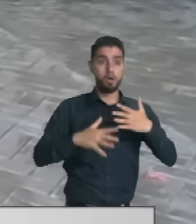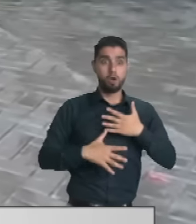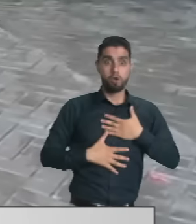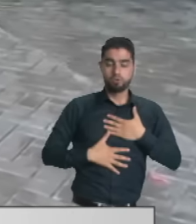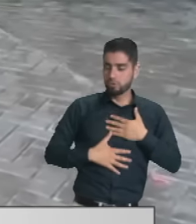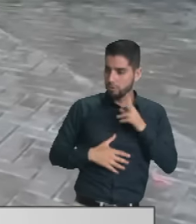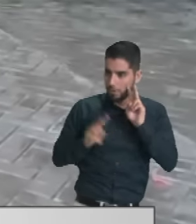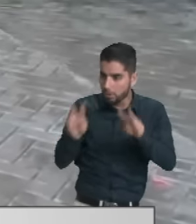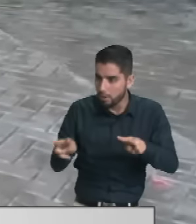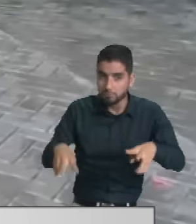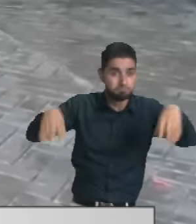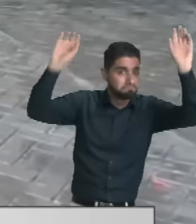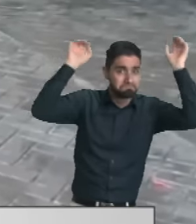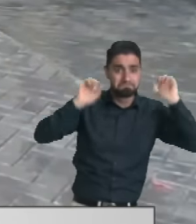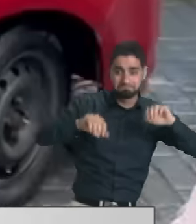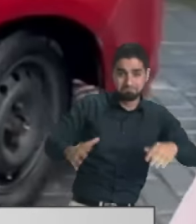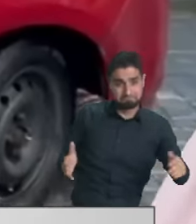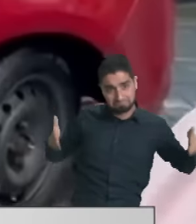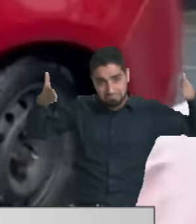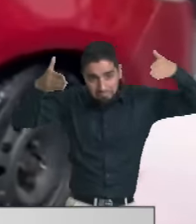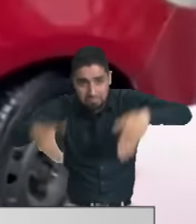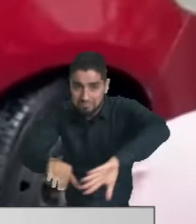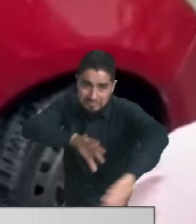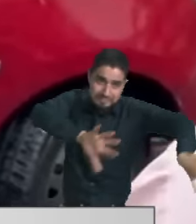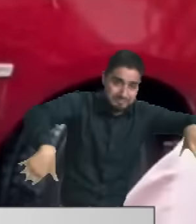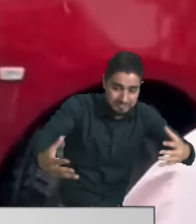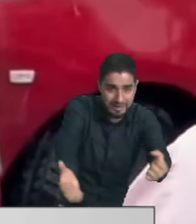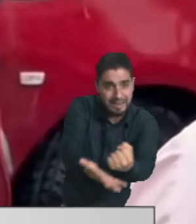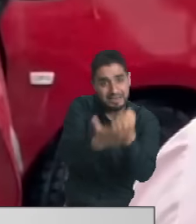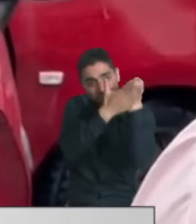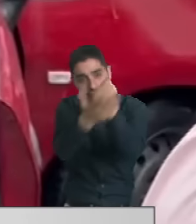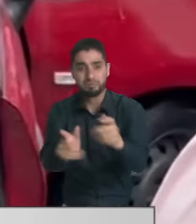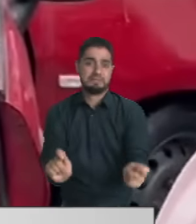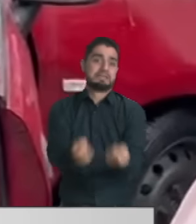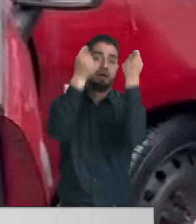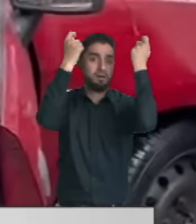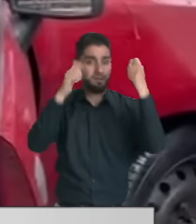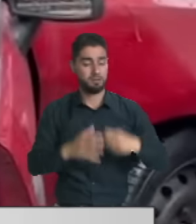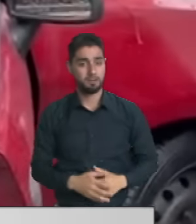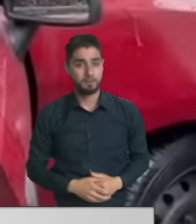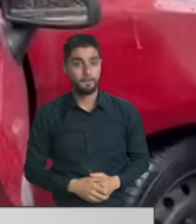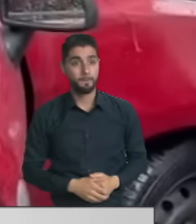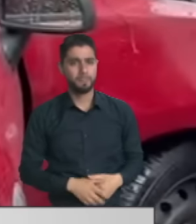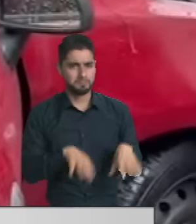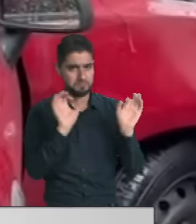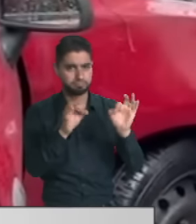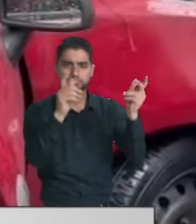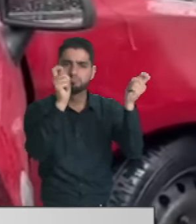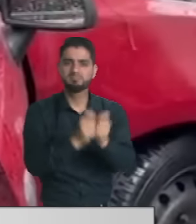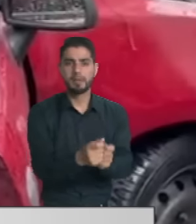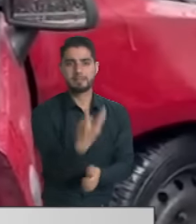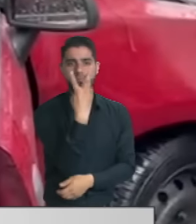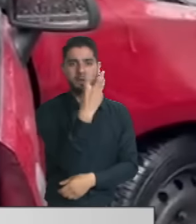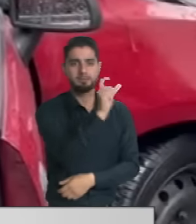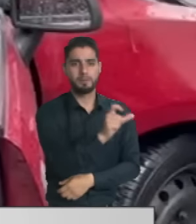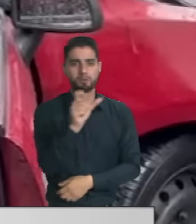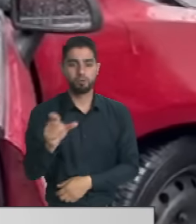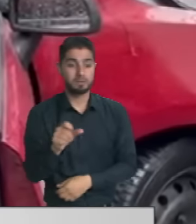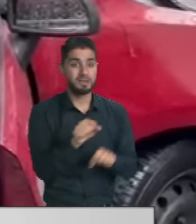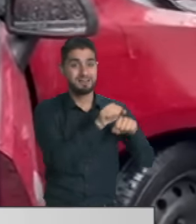me metí a sacarlas a ella como fuera. En total, fueron 3 las personas rescatadas de este